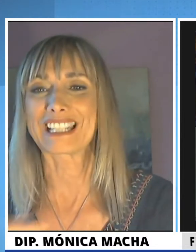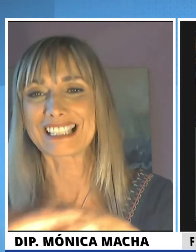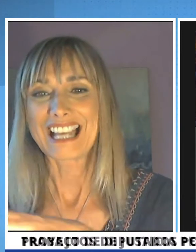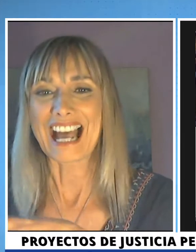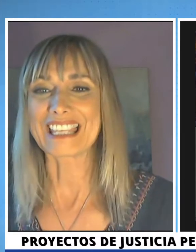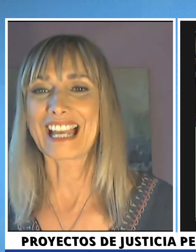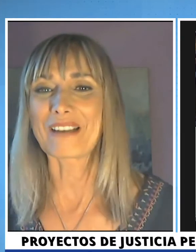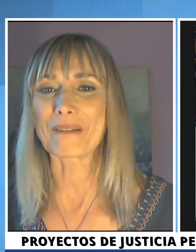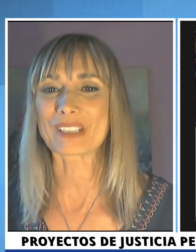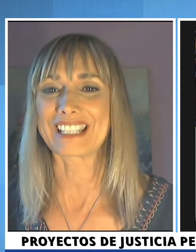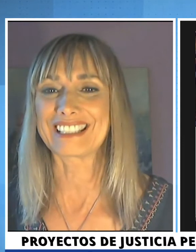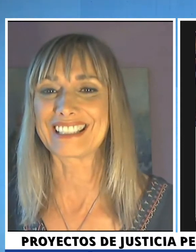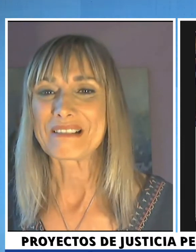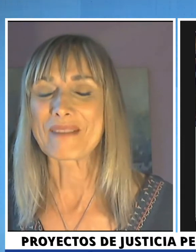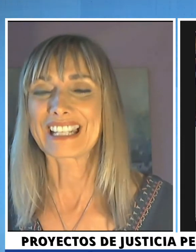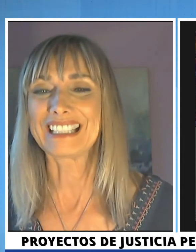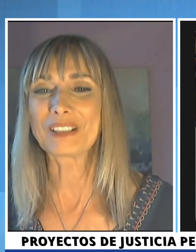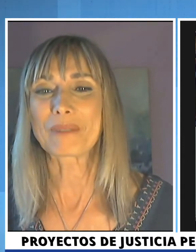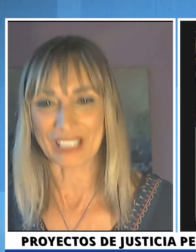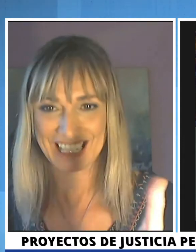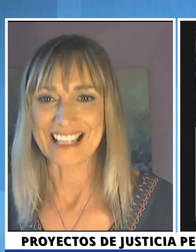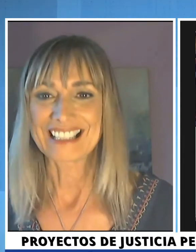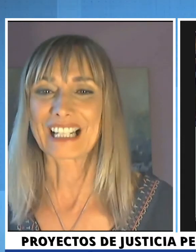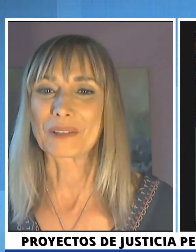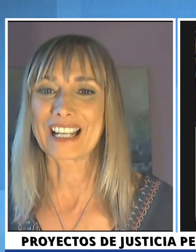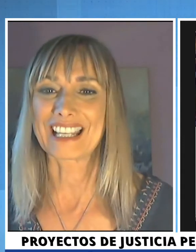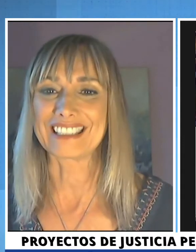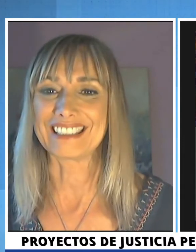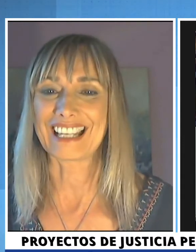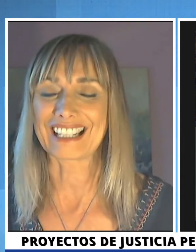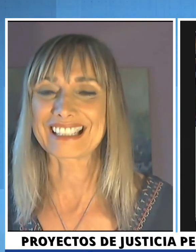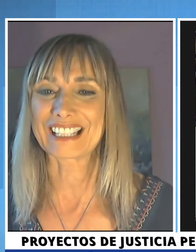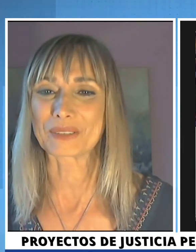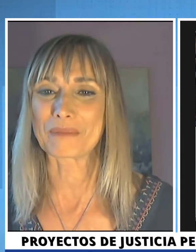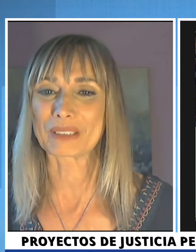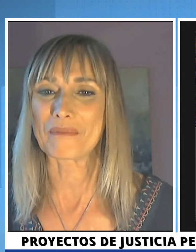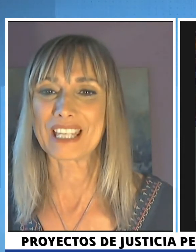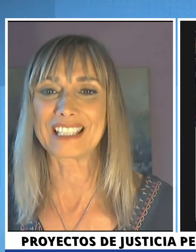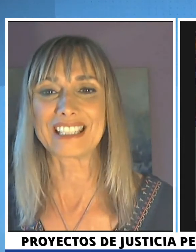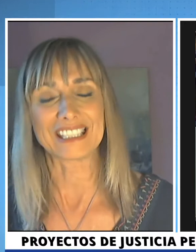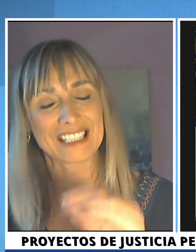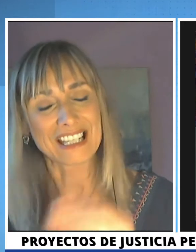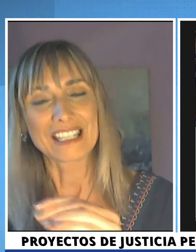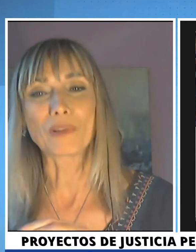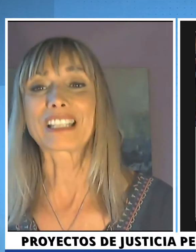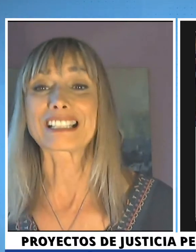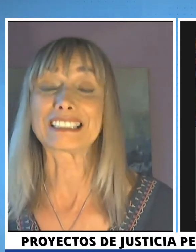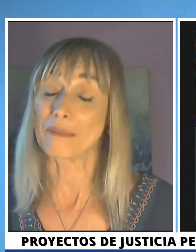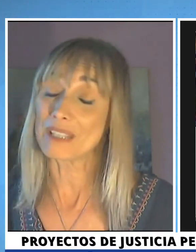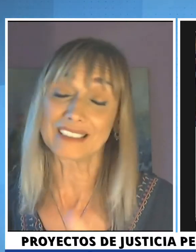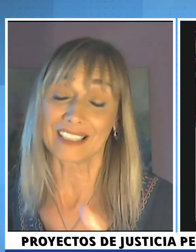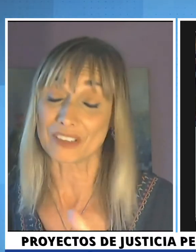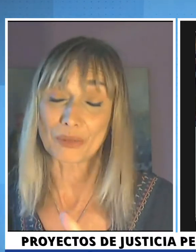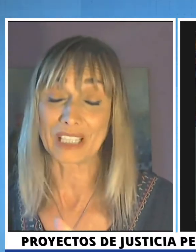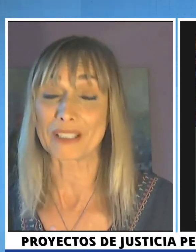compañeras ahí las vamos a ir manejando, pero quería saludarla y agradecerle su tiempo también y muy interesante